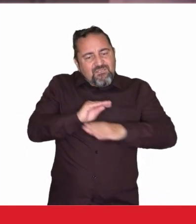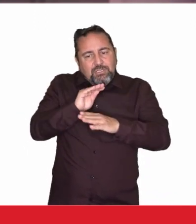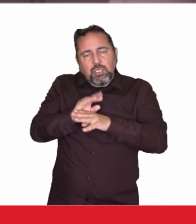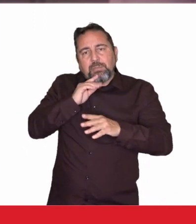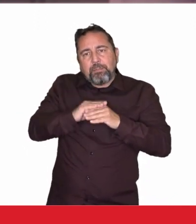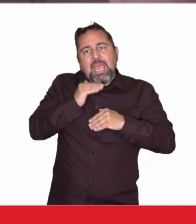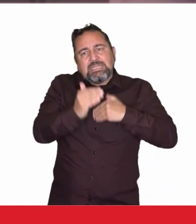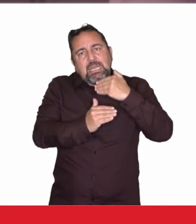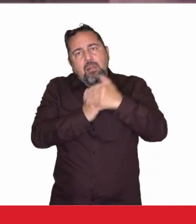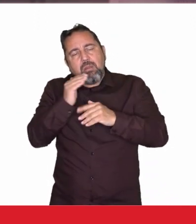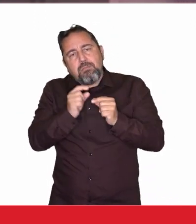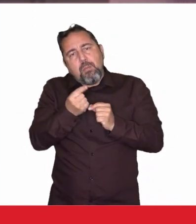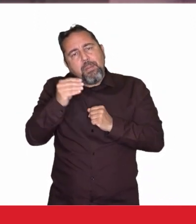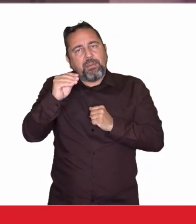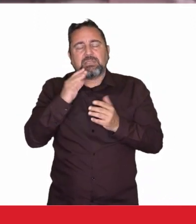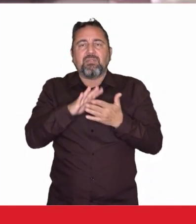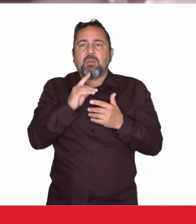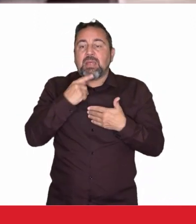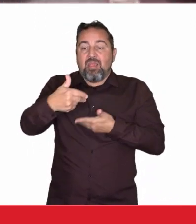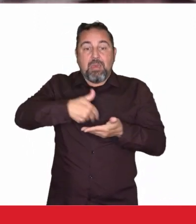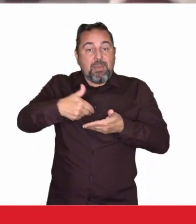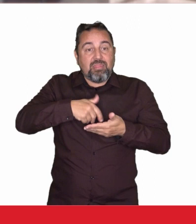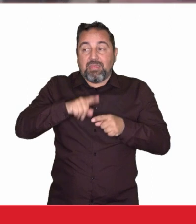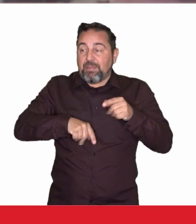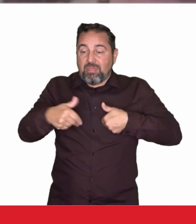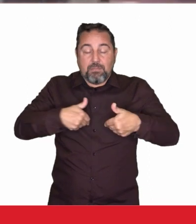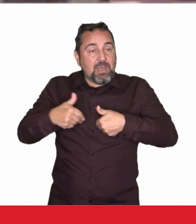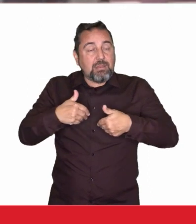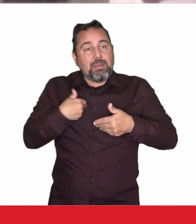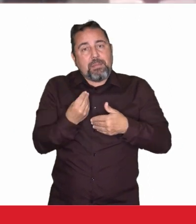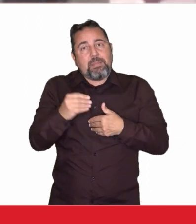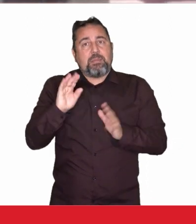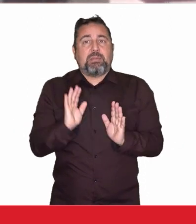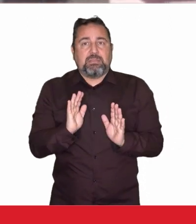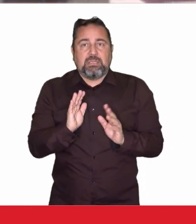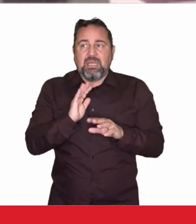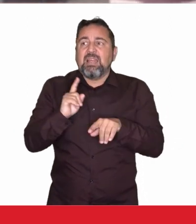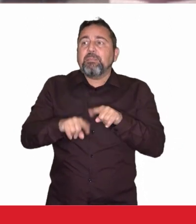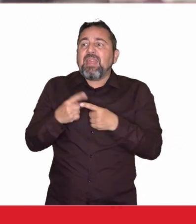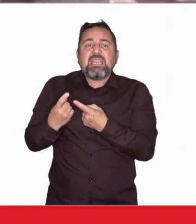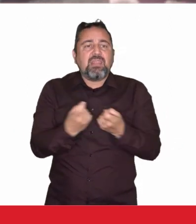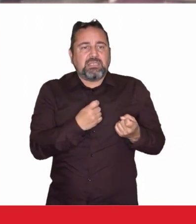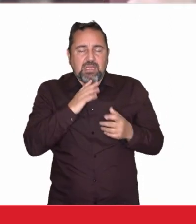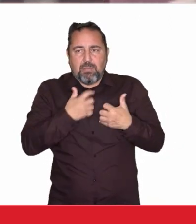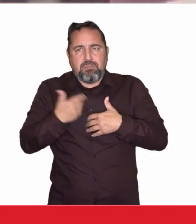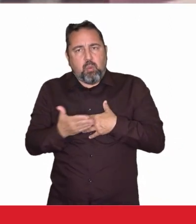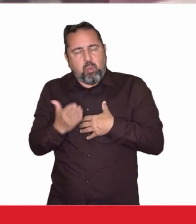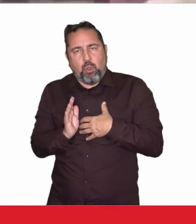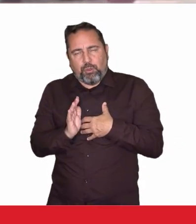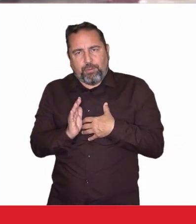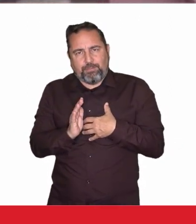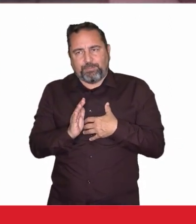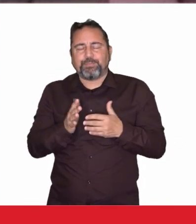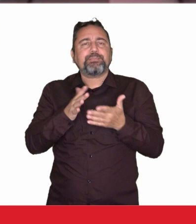inversiones se hagan escalonadas. Y con escalonadas nos referimos a medida que vaya incrementando la demanda. ¿Vale? Y atendiendo a las necesidades de